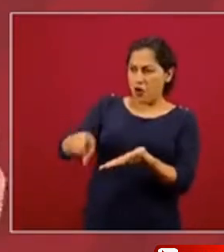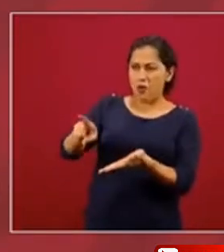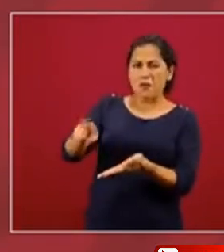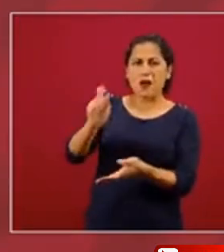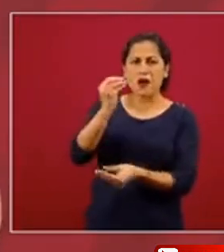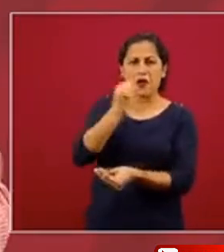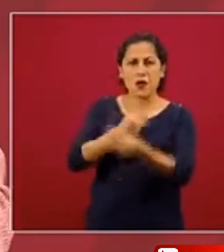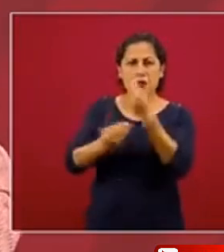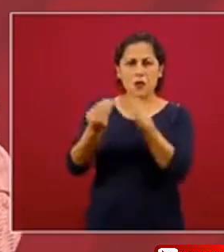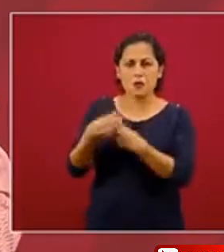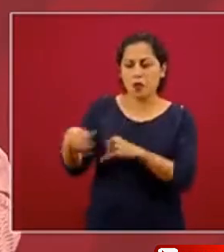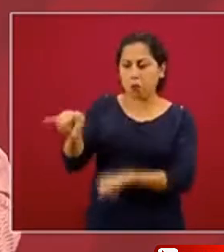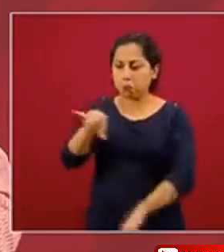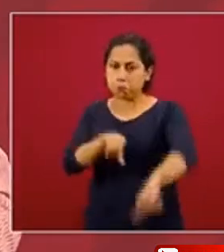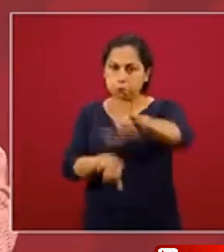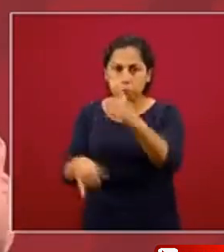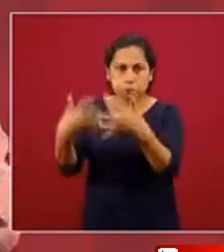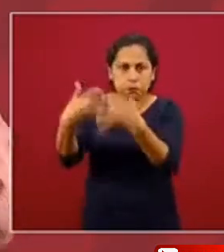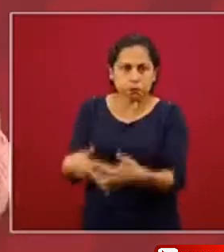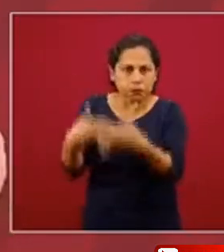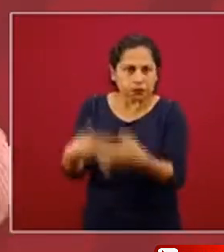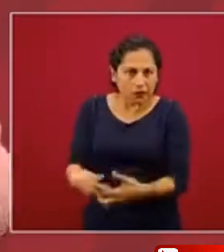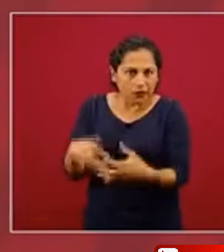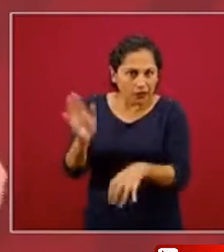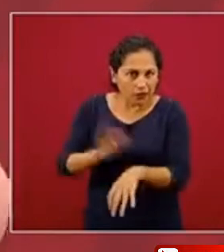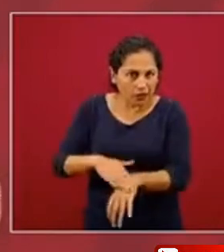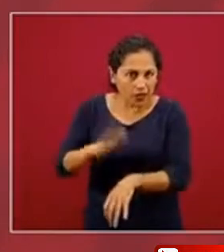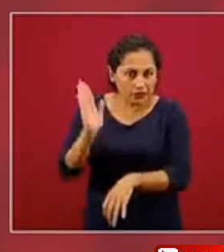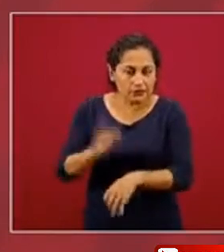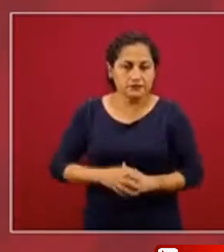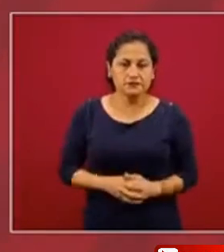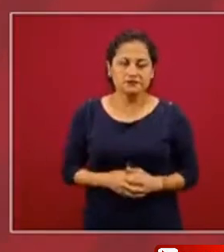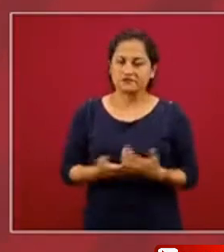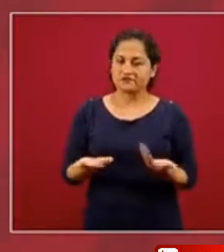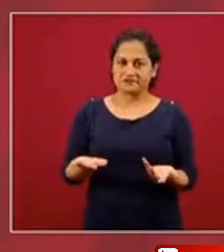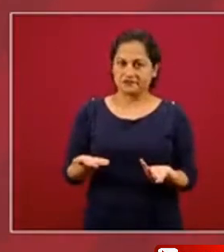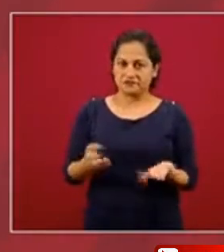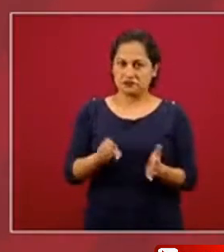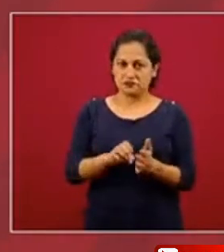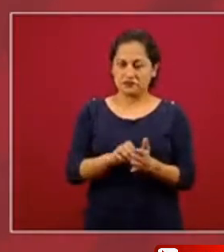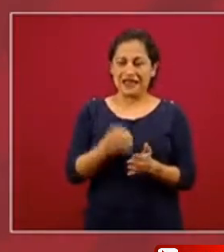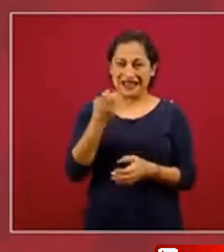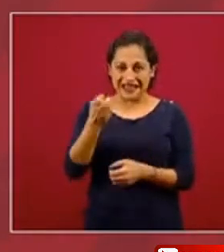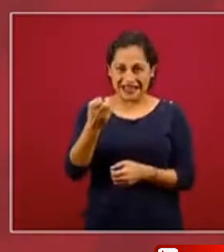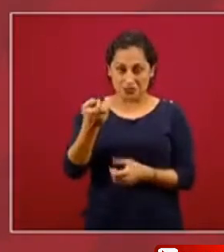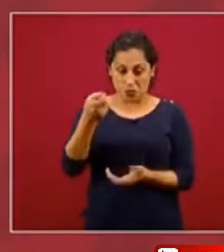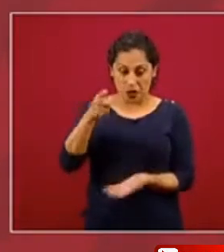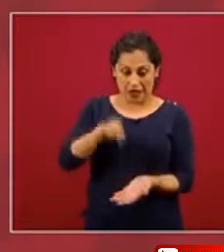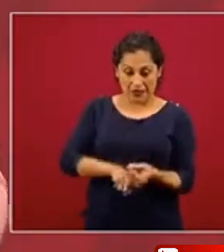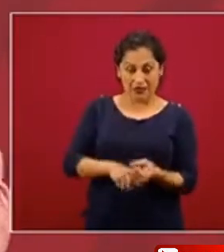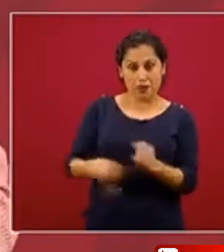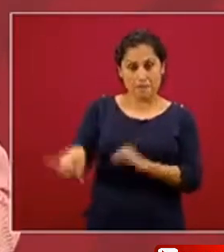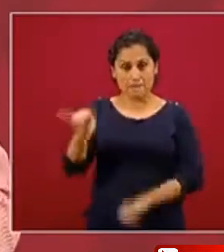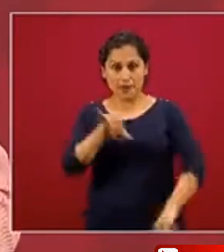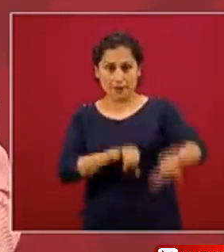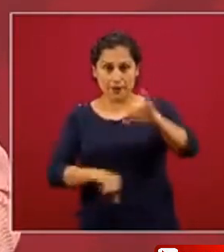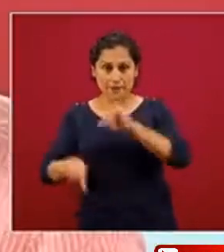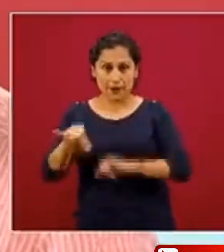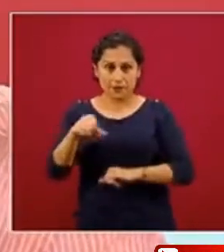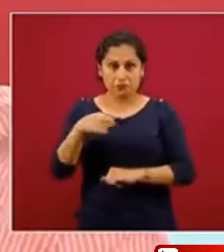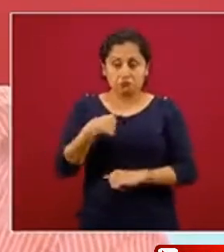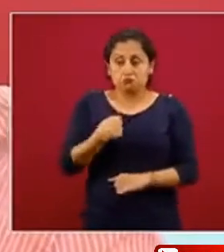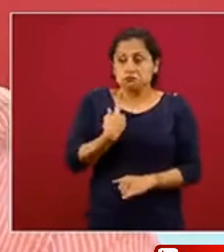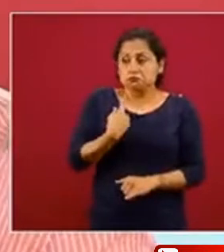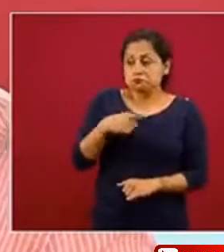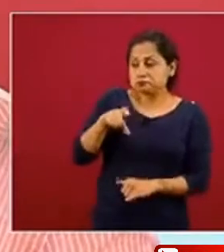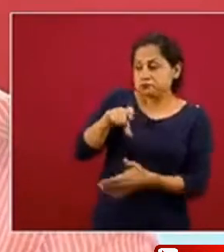industrializados, productos ultraprocesados, es decir, todos aquellos elementos que se le ponen a su disposición